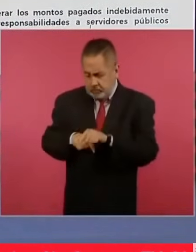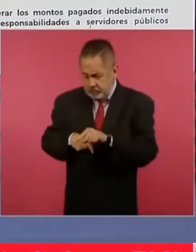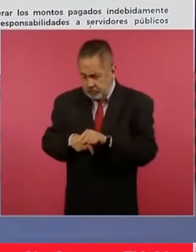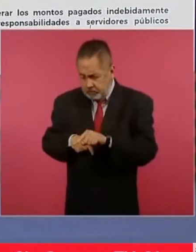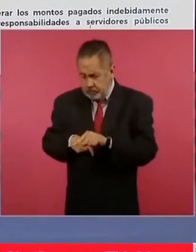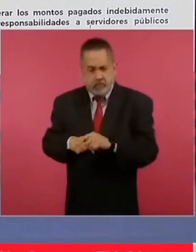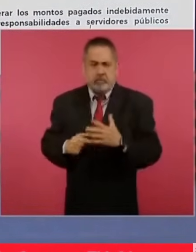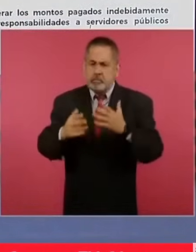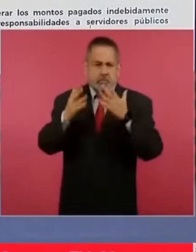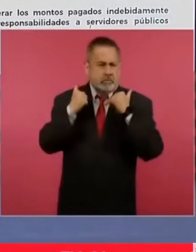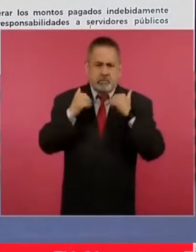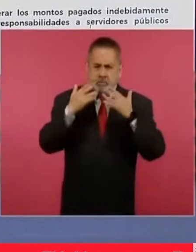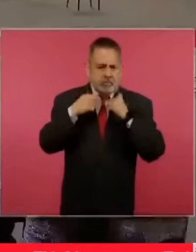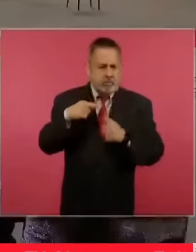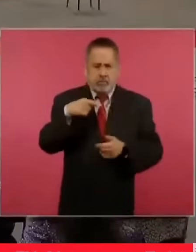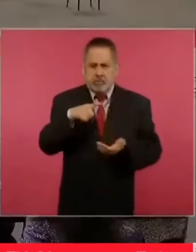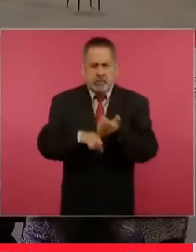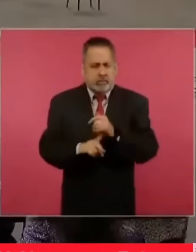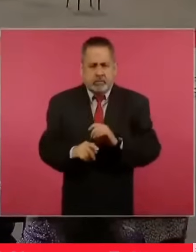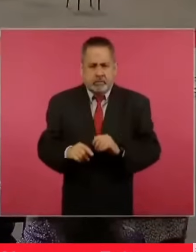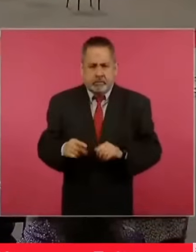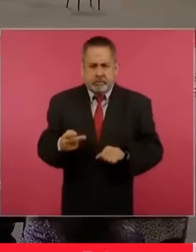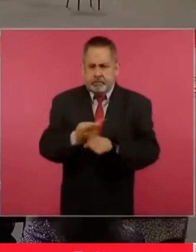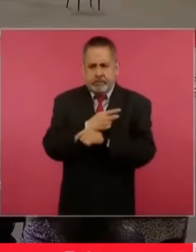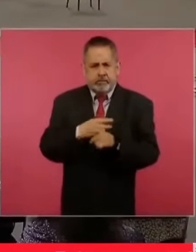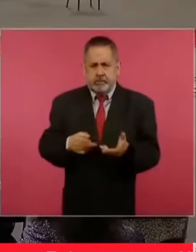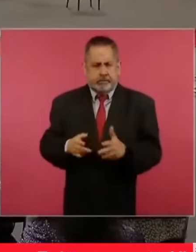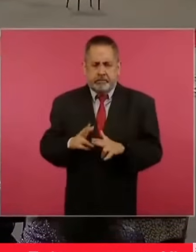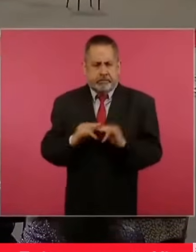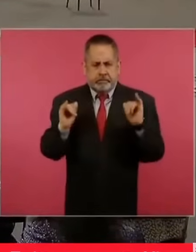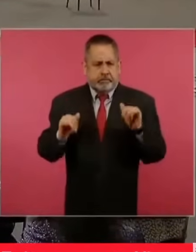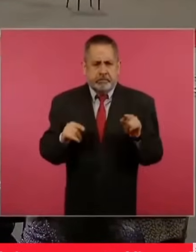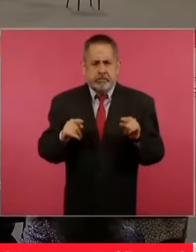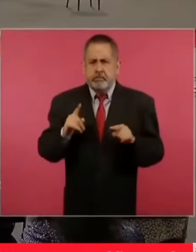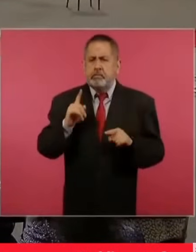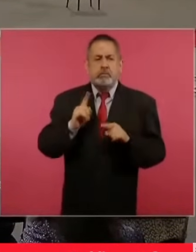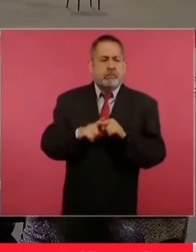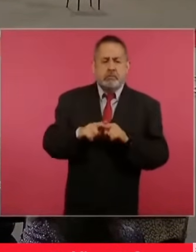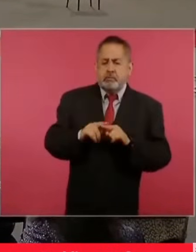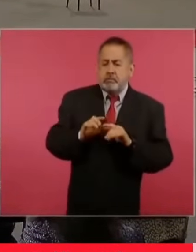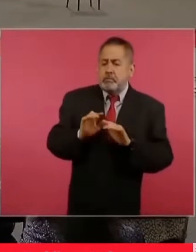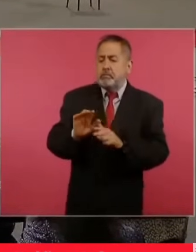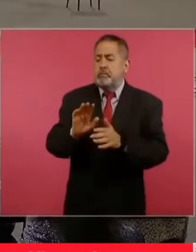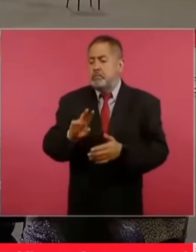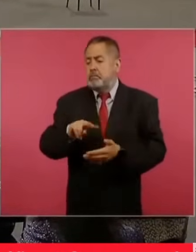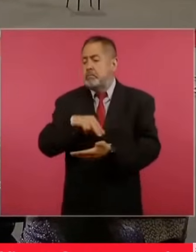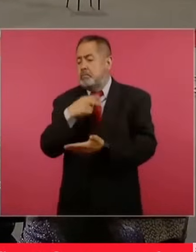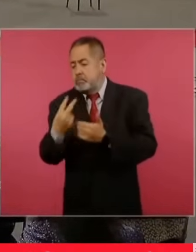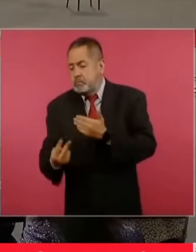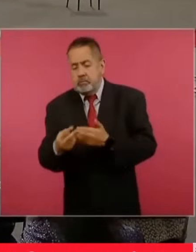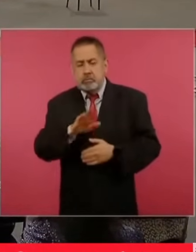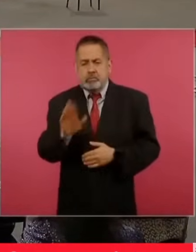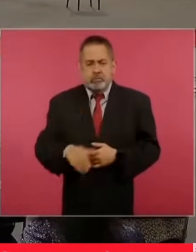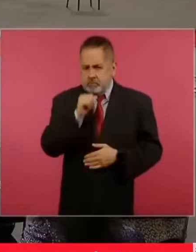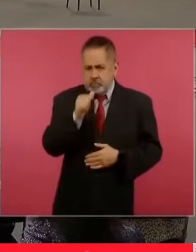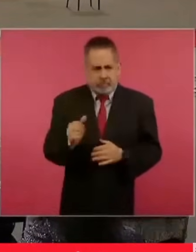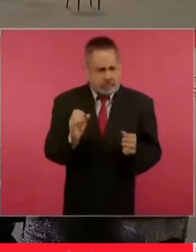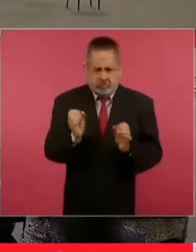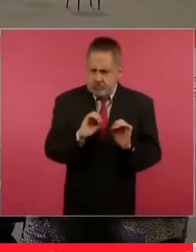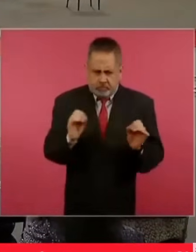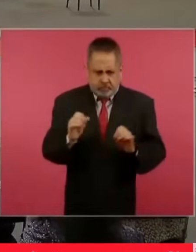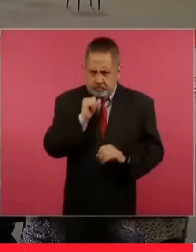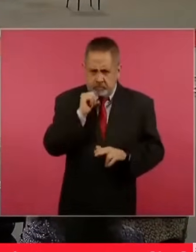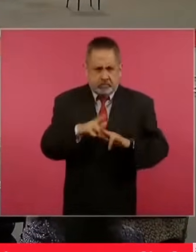determina que no hay ejercicio de acción penal. Ninguna persona privó de la vida al señor Fernando